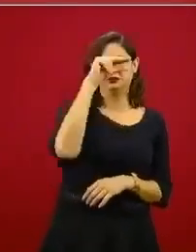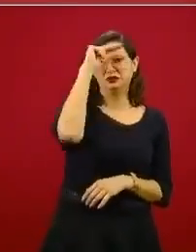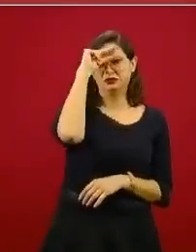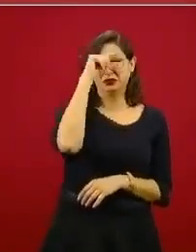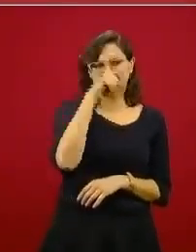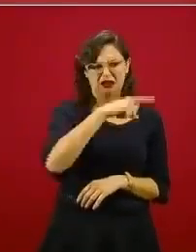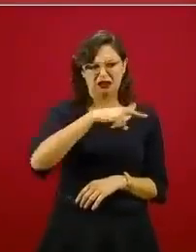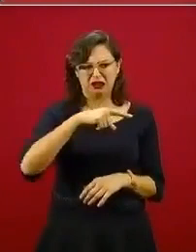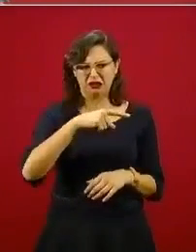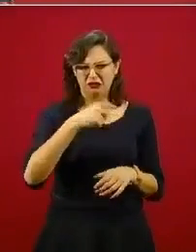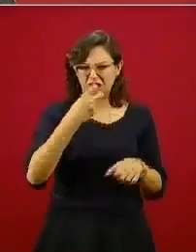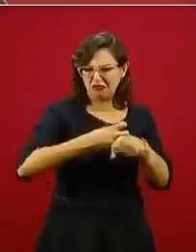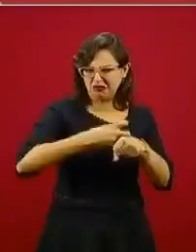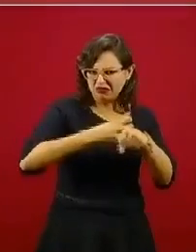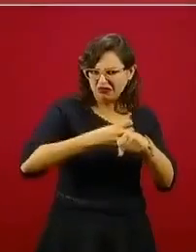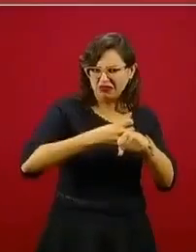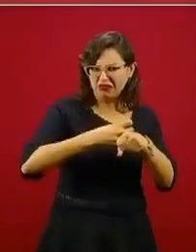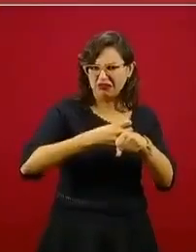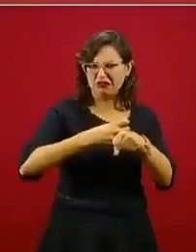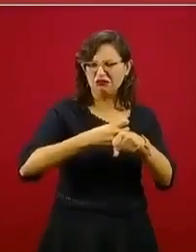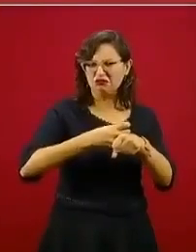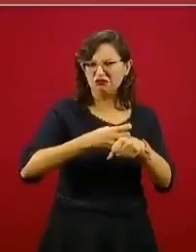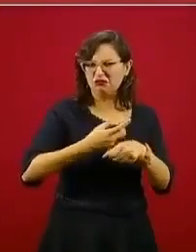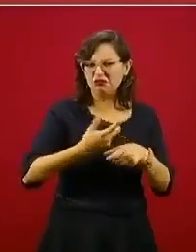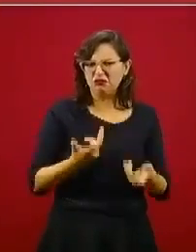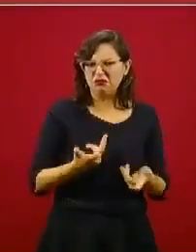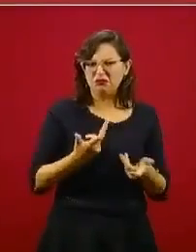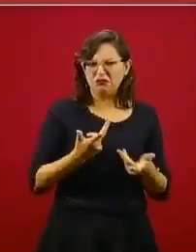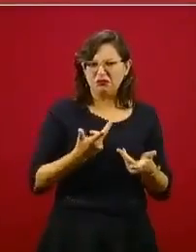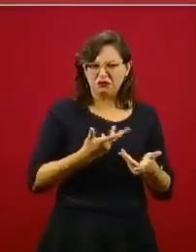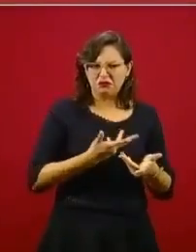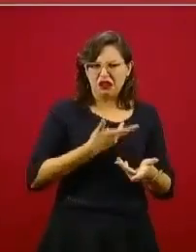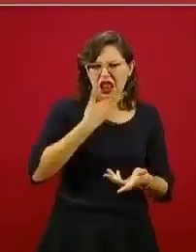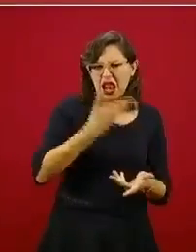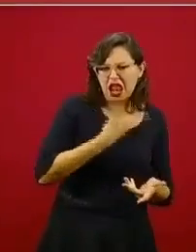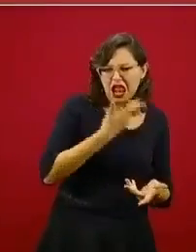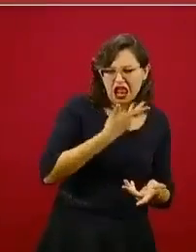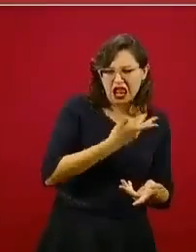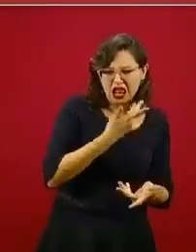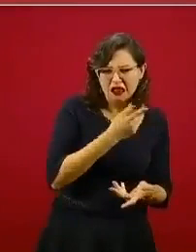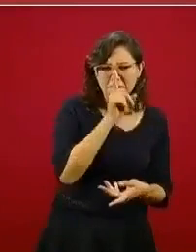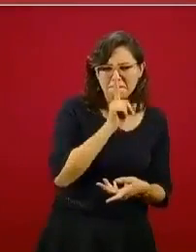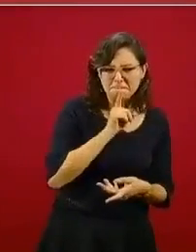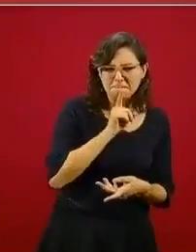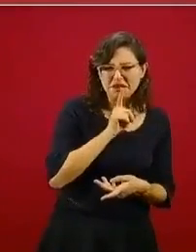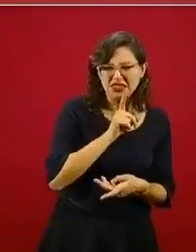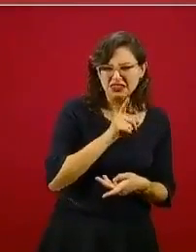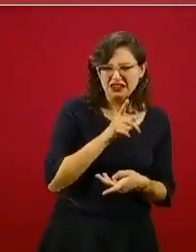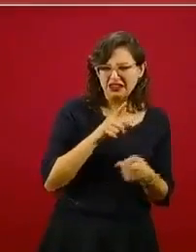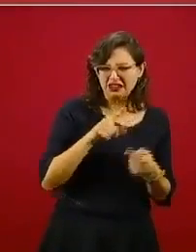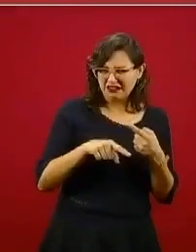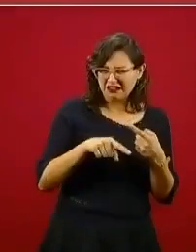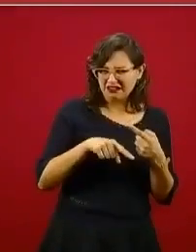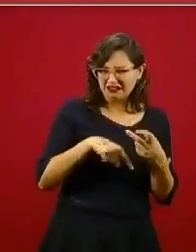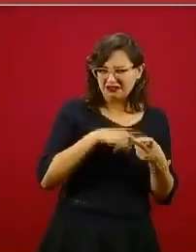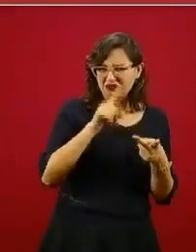con el engaño, no es